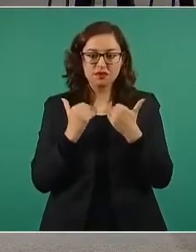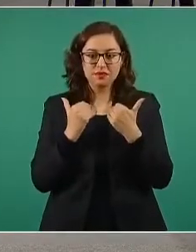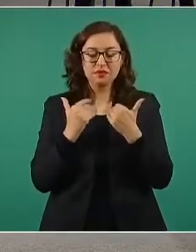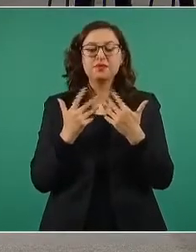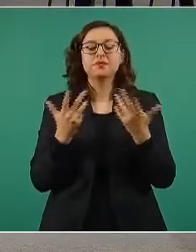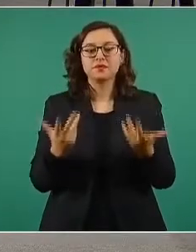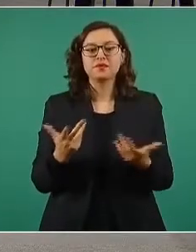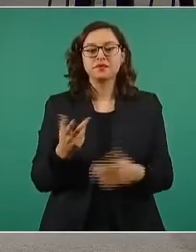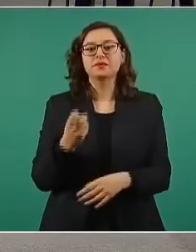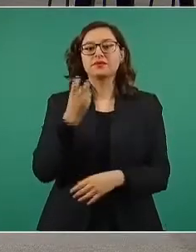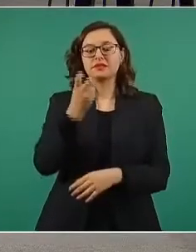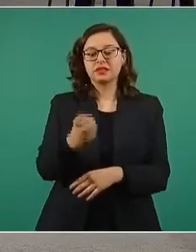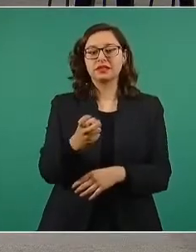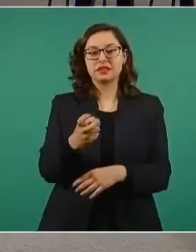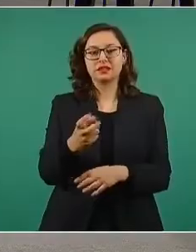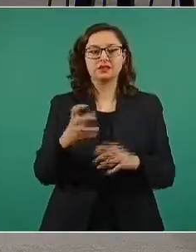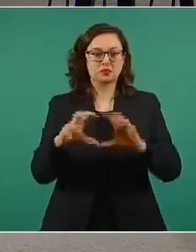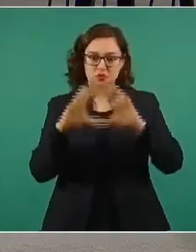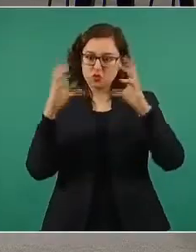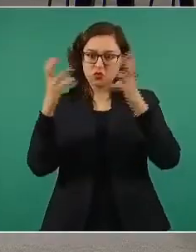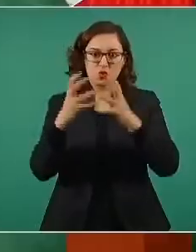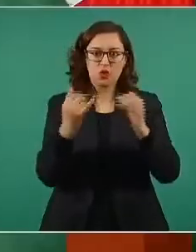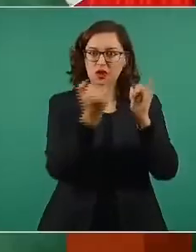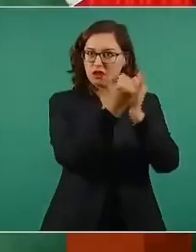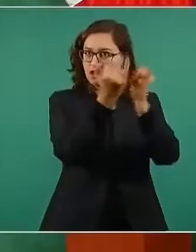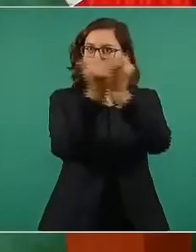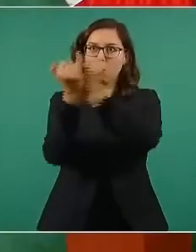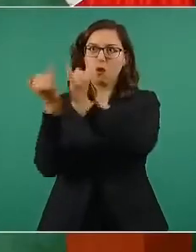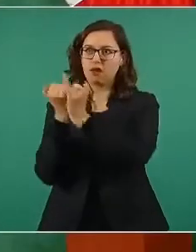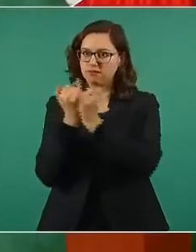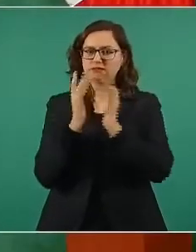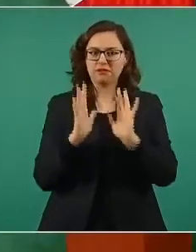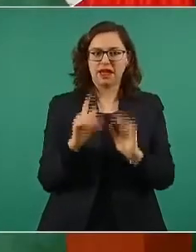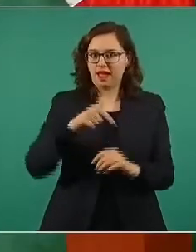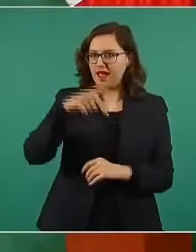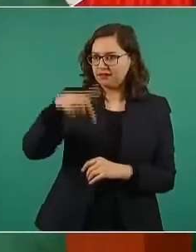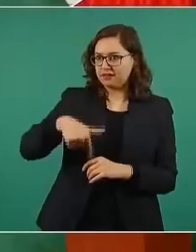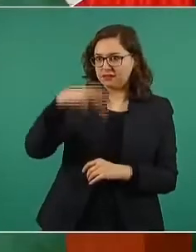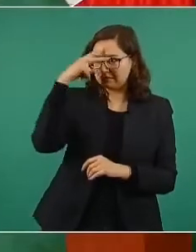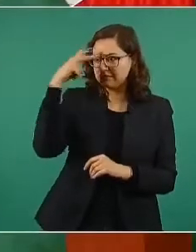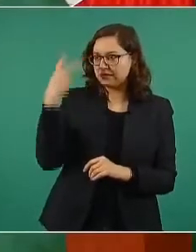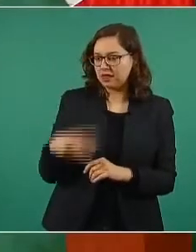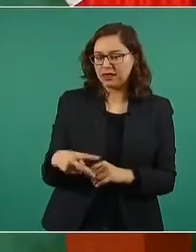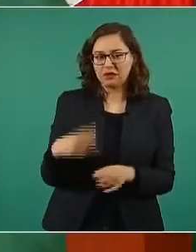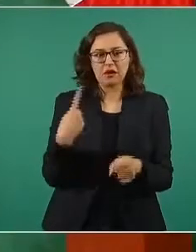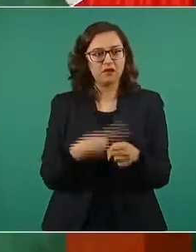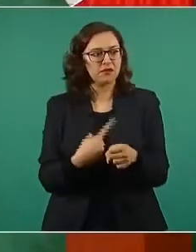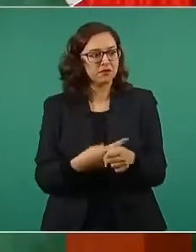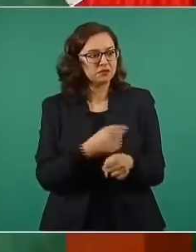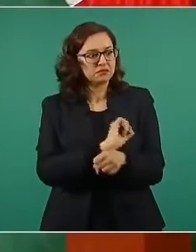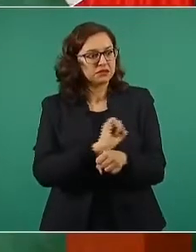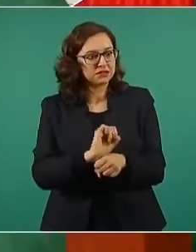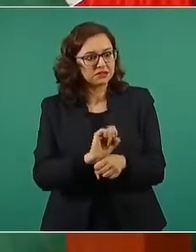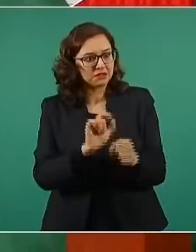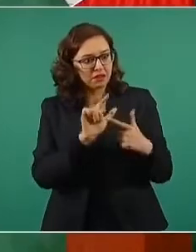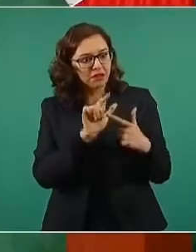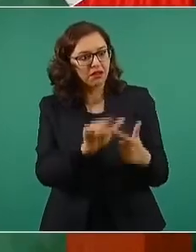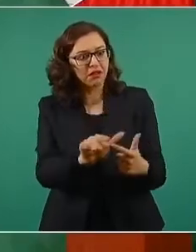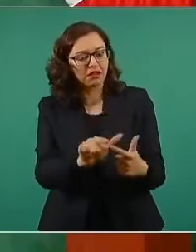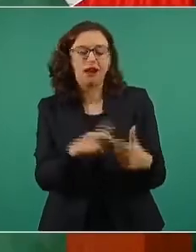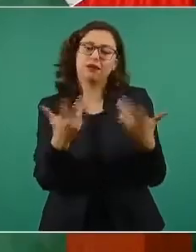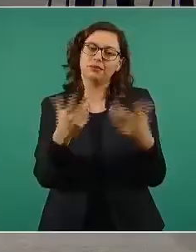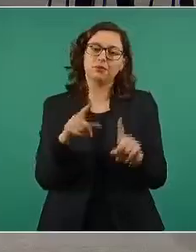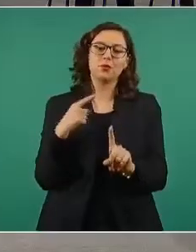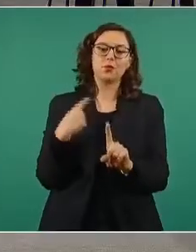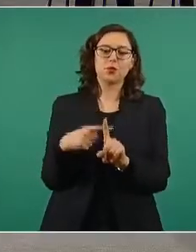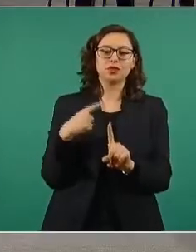es una situación conocida en el mundo, es muy alentador ver que también en México se comporta de esa manera. De ninguna manera